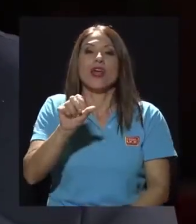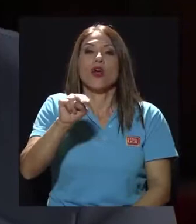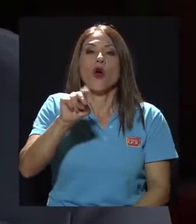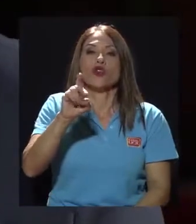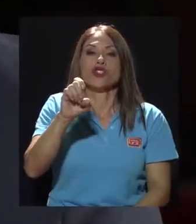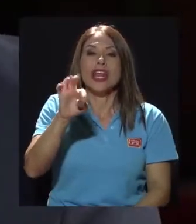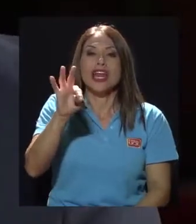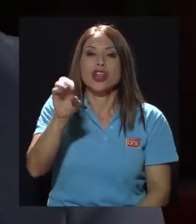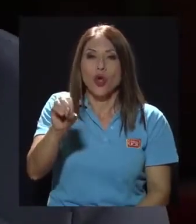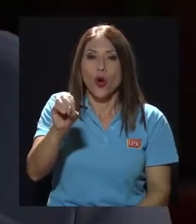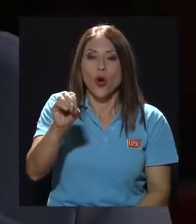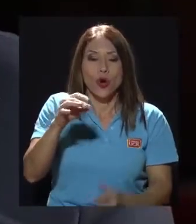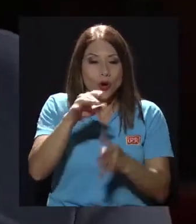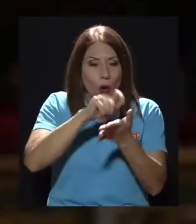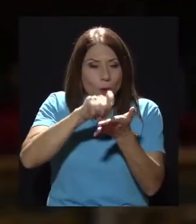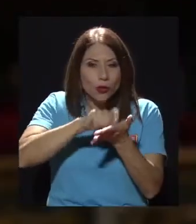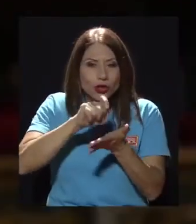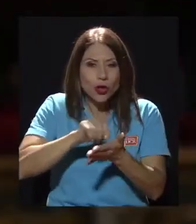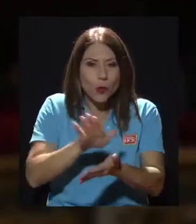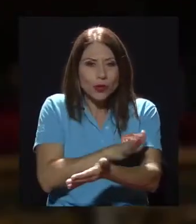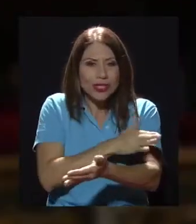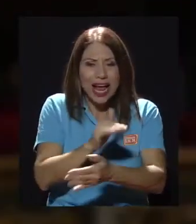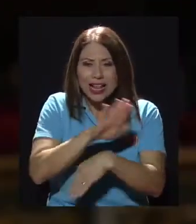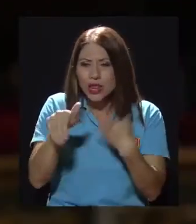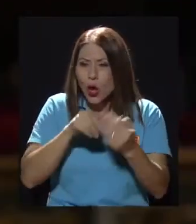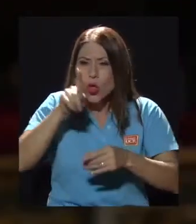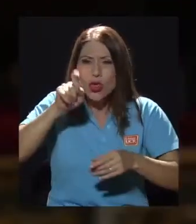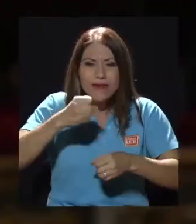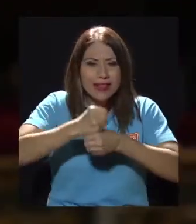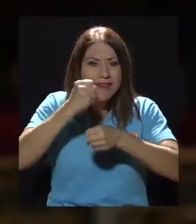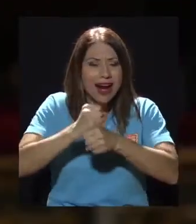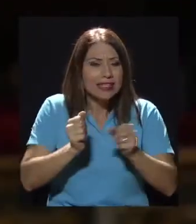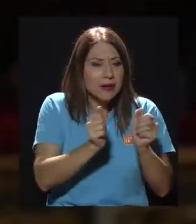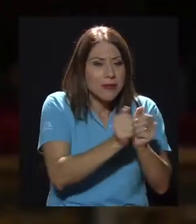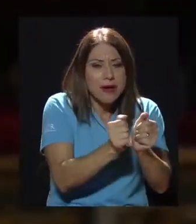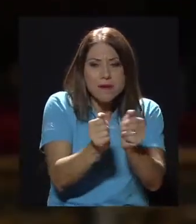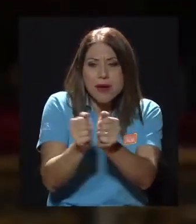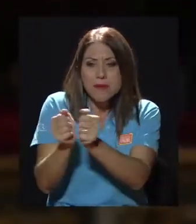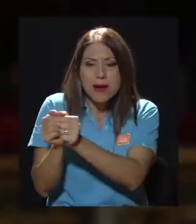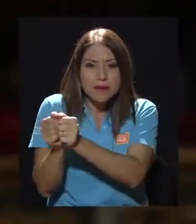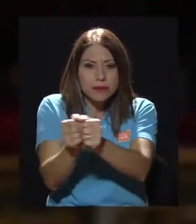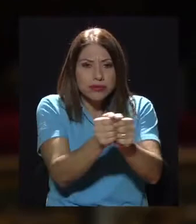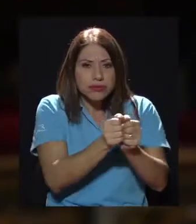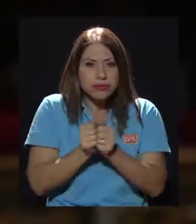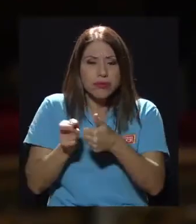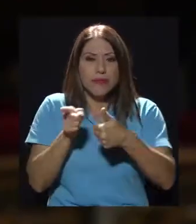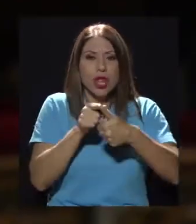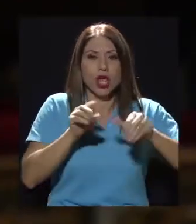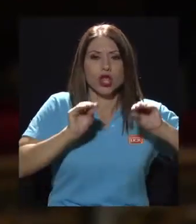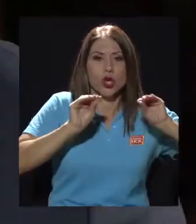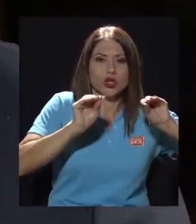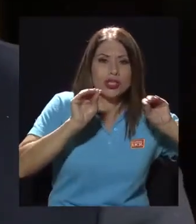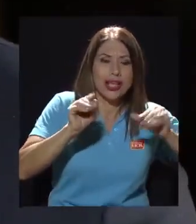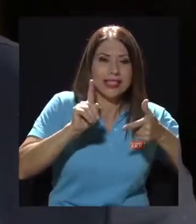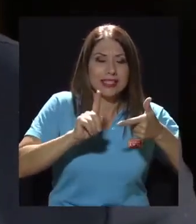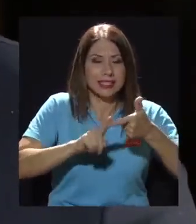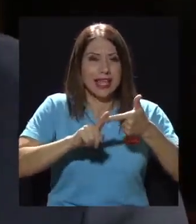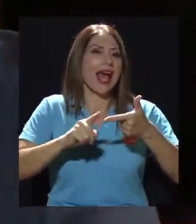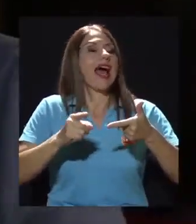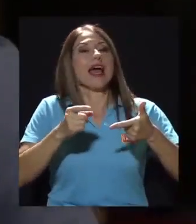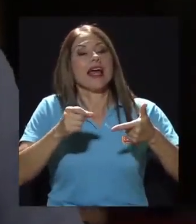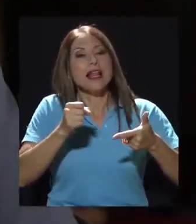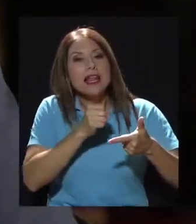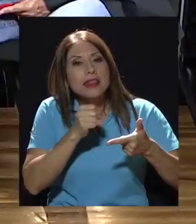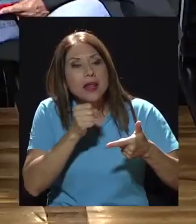musical, tiene que venir de una manera conjunta, cuando la docencia, la interpretación, los planes de estudio,